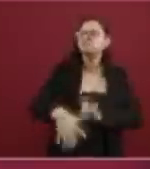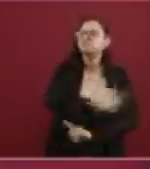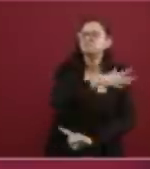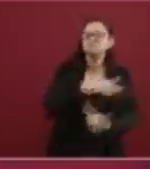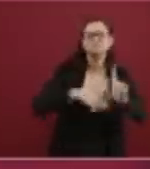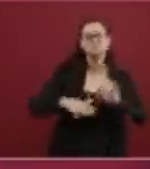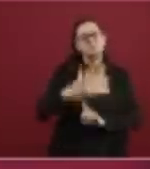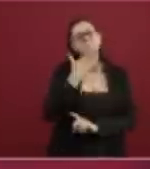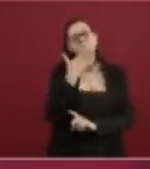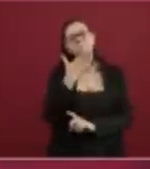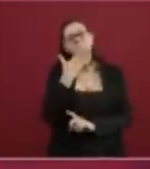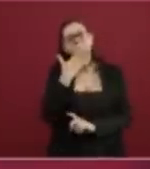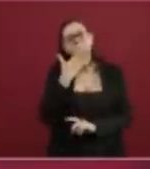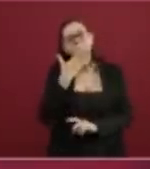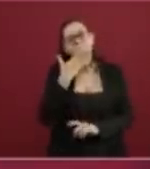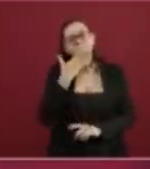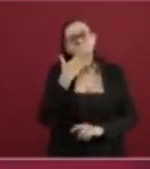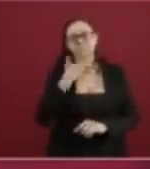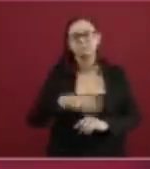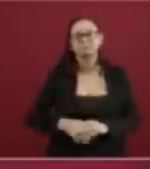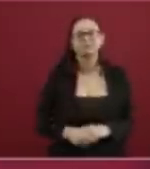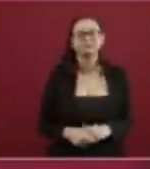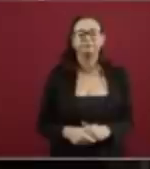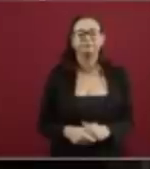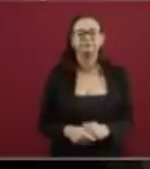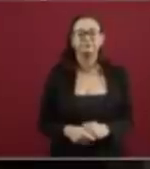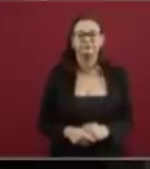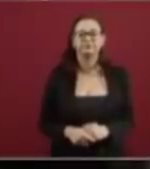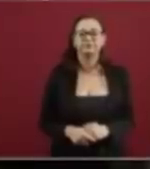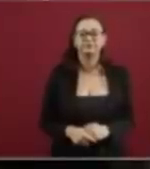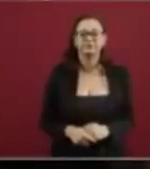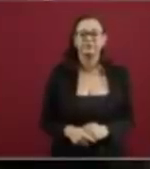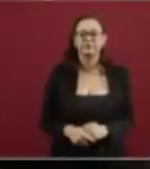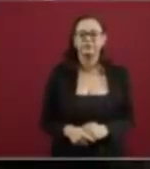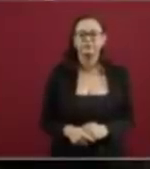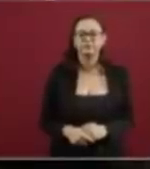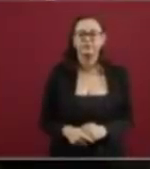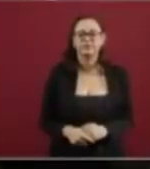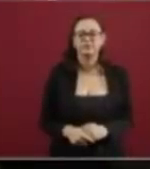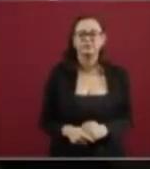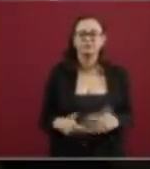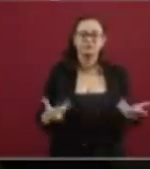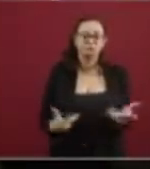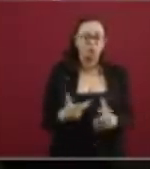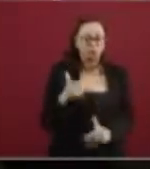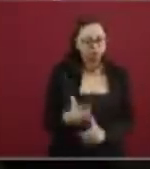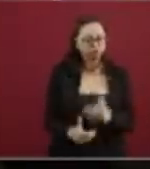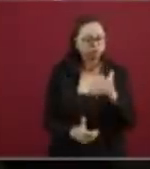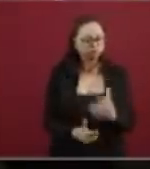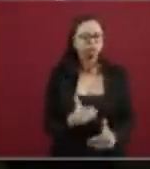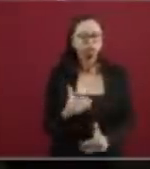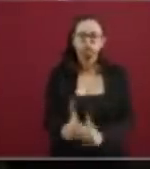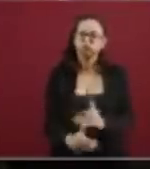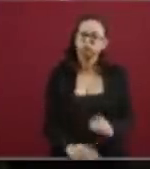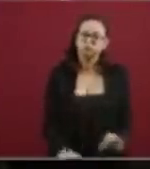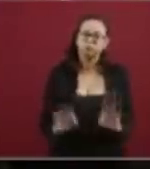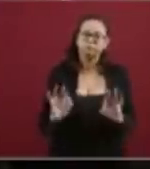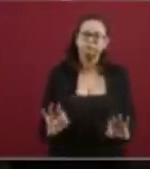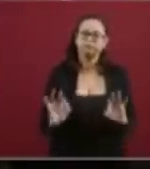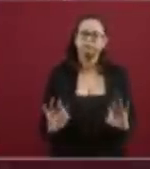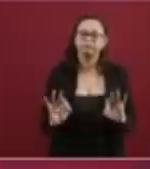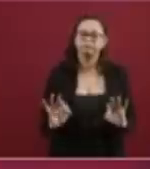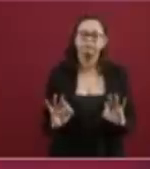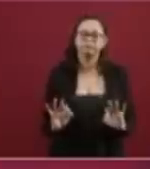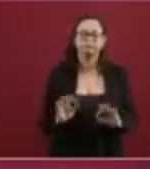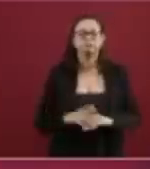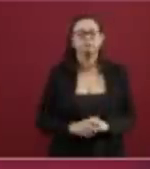en general. Entonces, van bien las cosas, se están